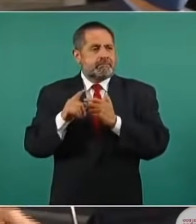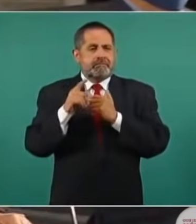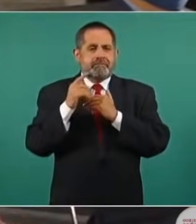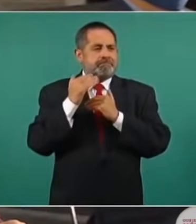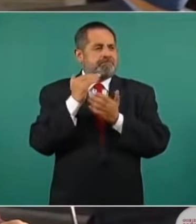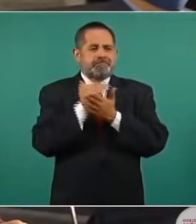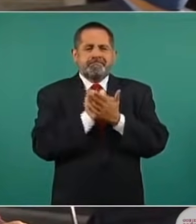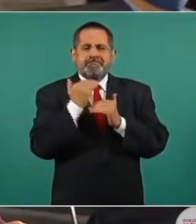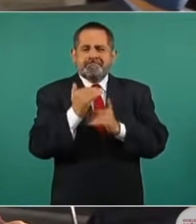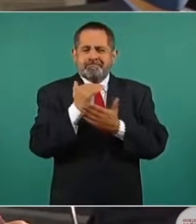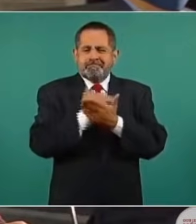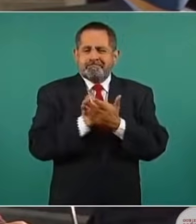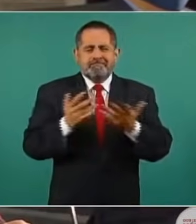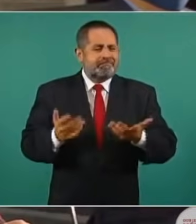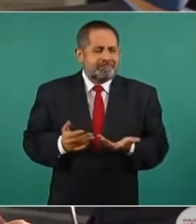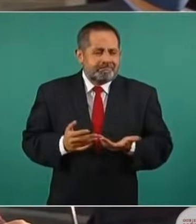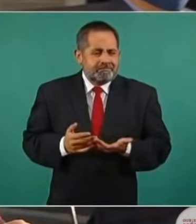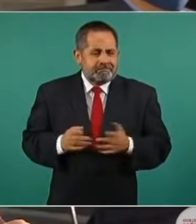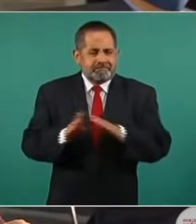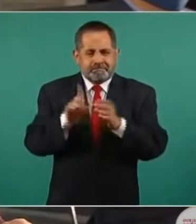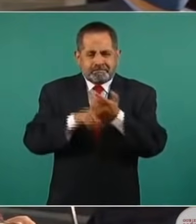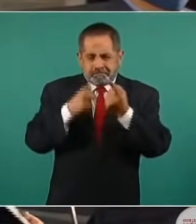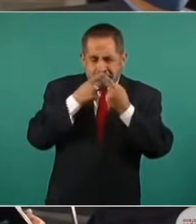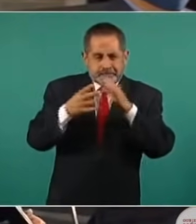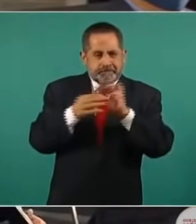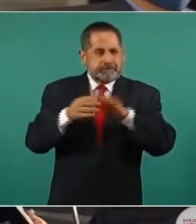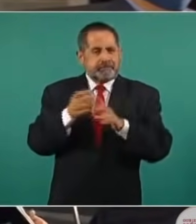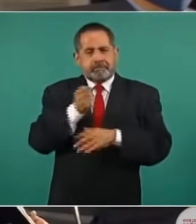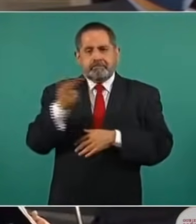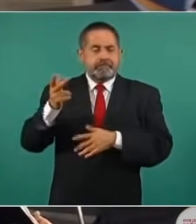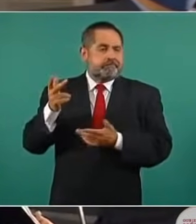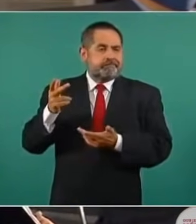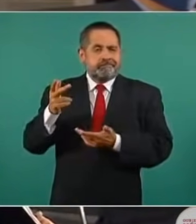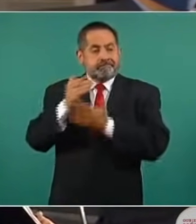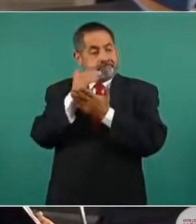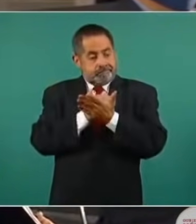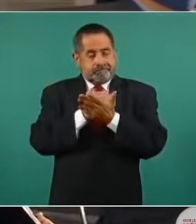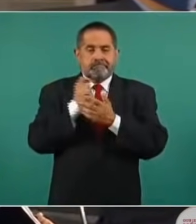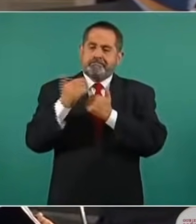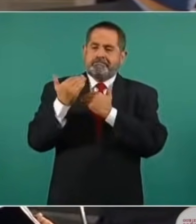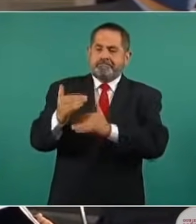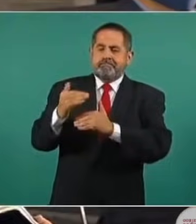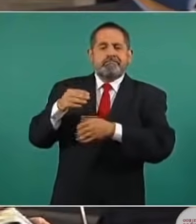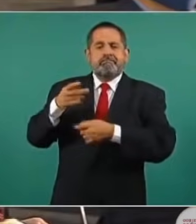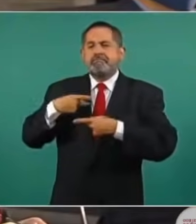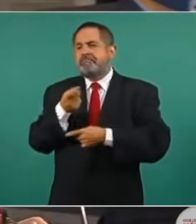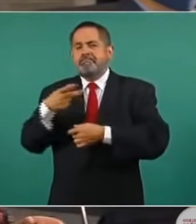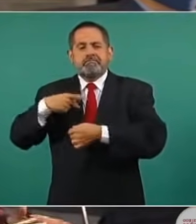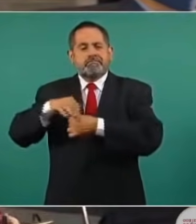casillas. Y la restricción en el número de casillas es naturalmente una restricción en el número de